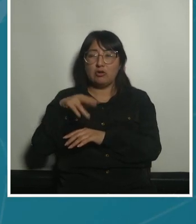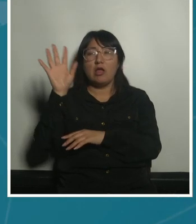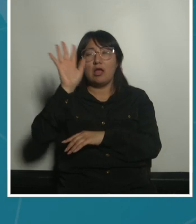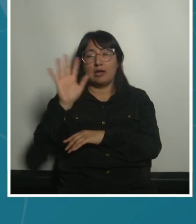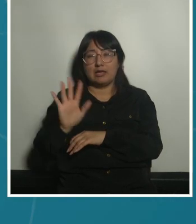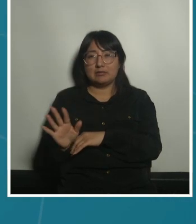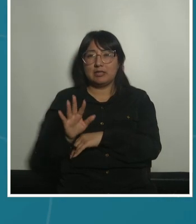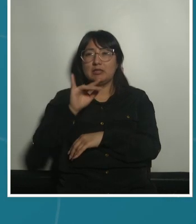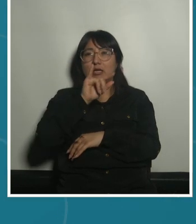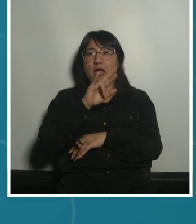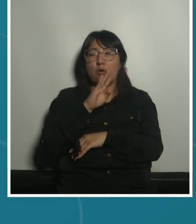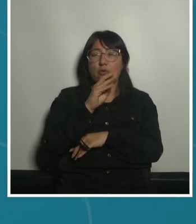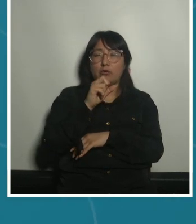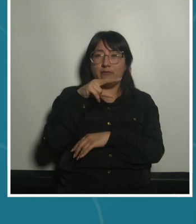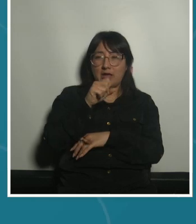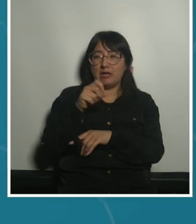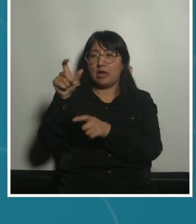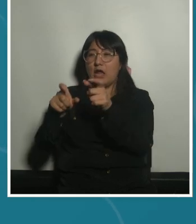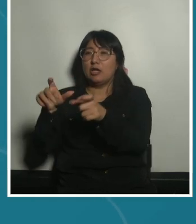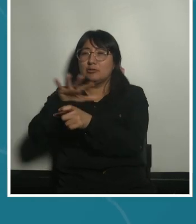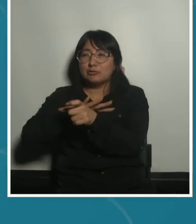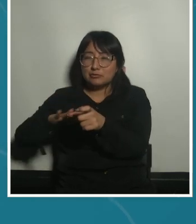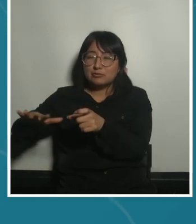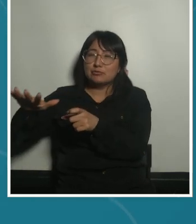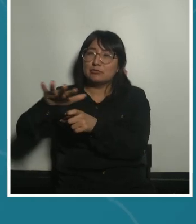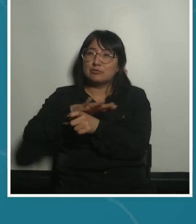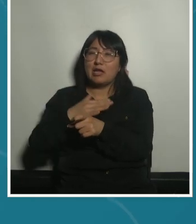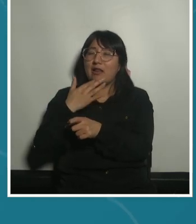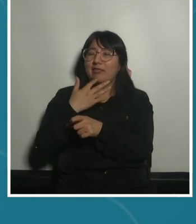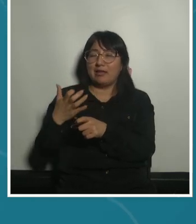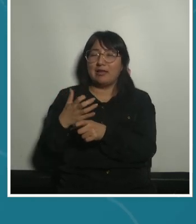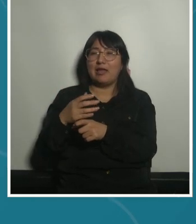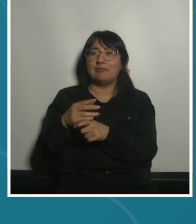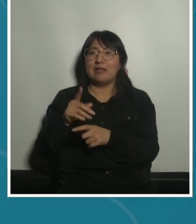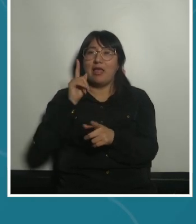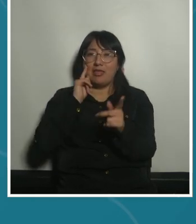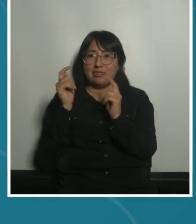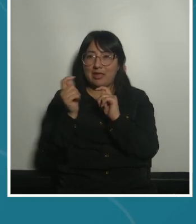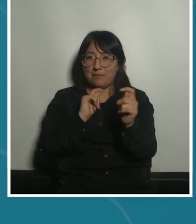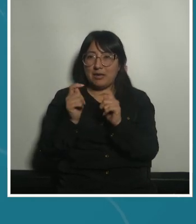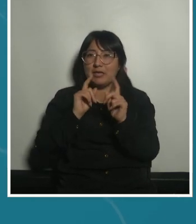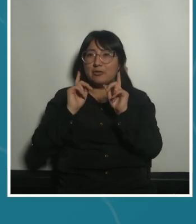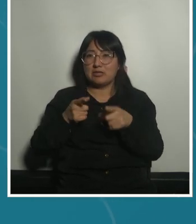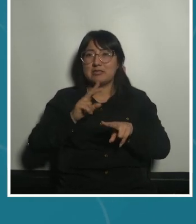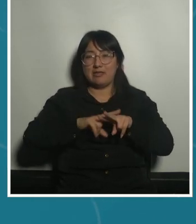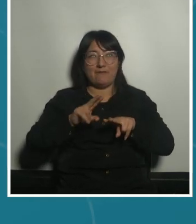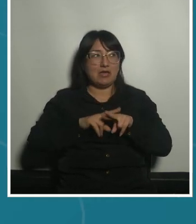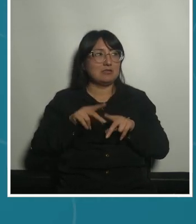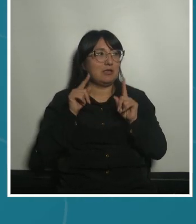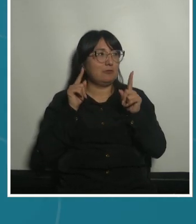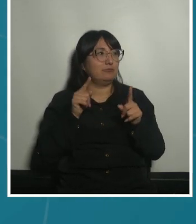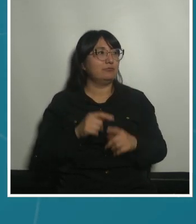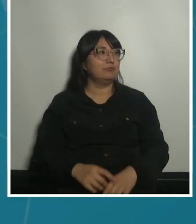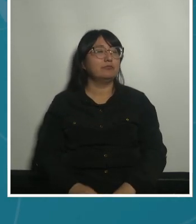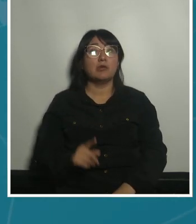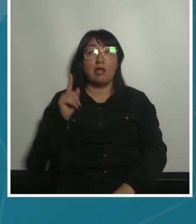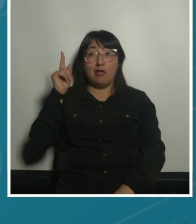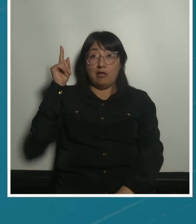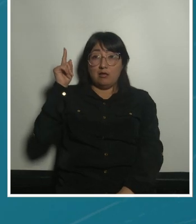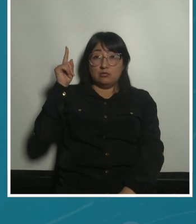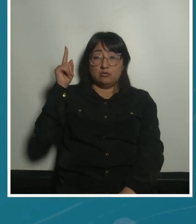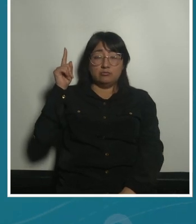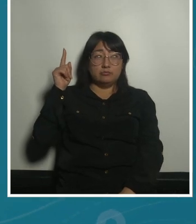urbanas y sociales en las cartas de riesgo que tiene que realizar Senapred. Esto lo hemos estado